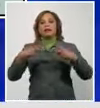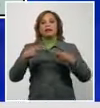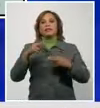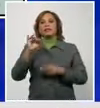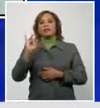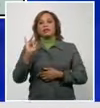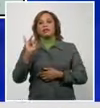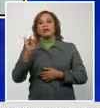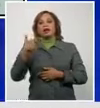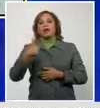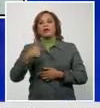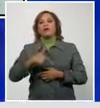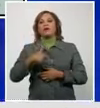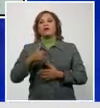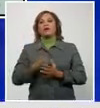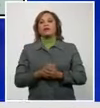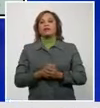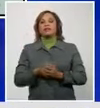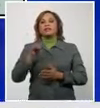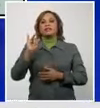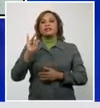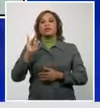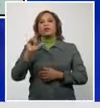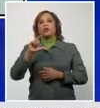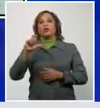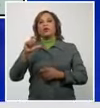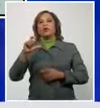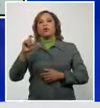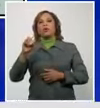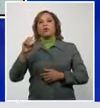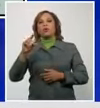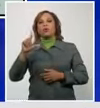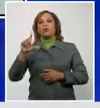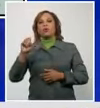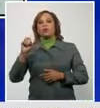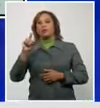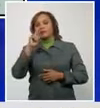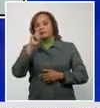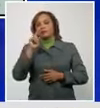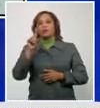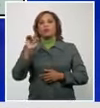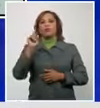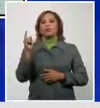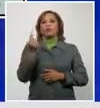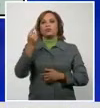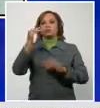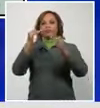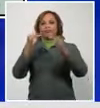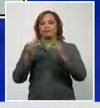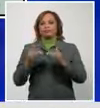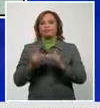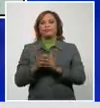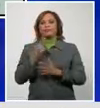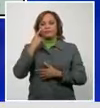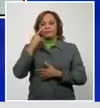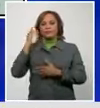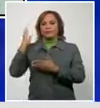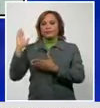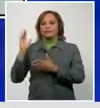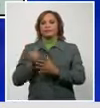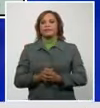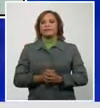Grande, 5 de Colón, 1 de Los Arabos, 1 de Calimete, 1 de Jovellano, 1 de